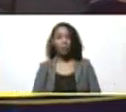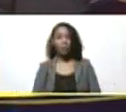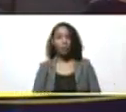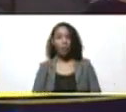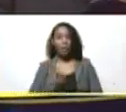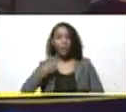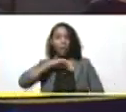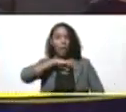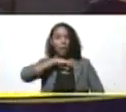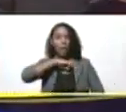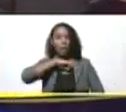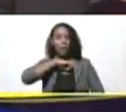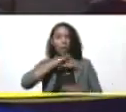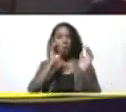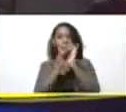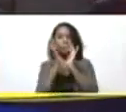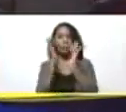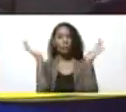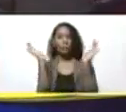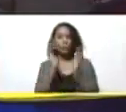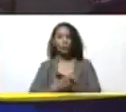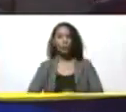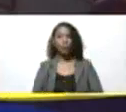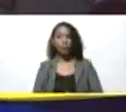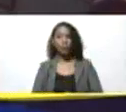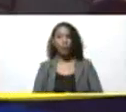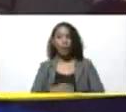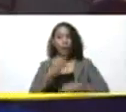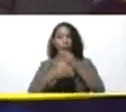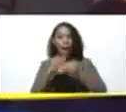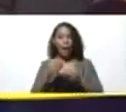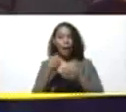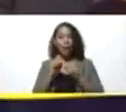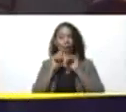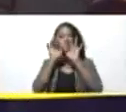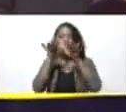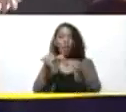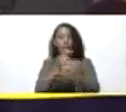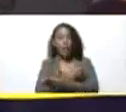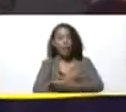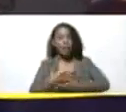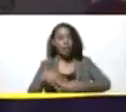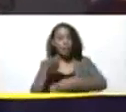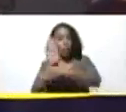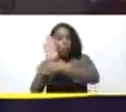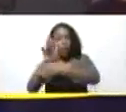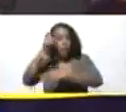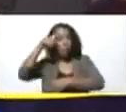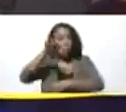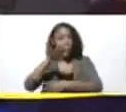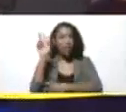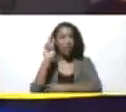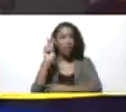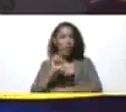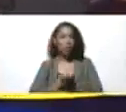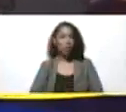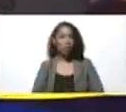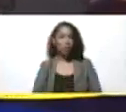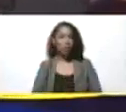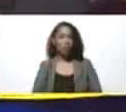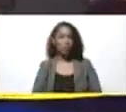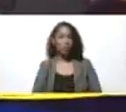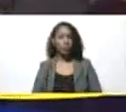de nuestro Señor Jesucristo, que bañe con su sangre sagrada al pueblo de Venezuela.